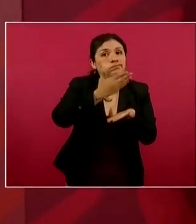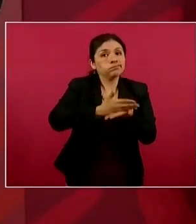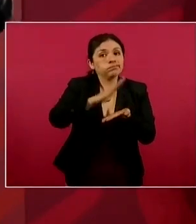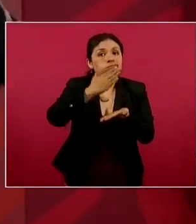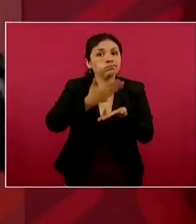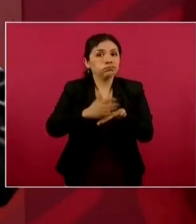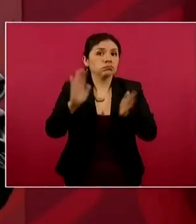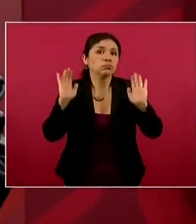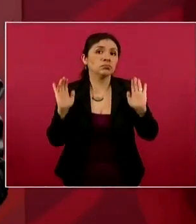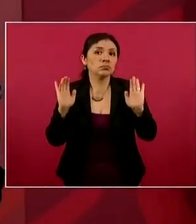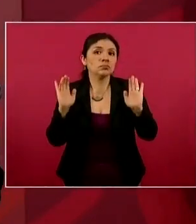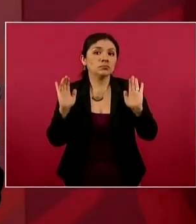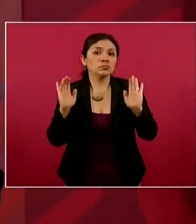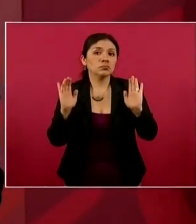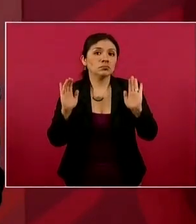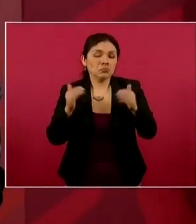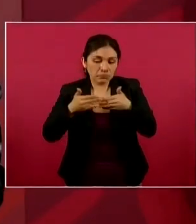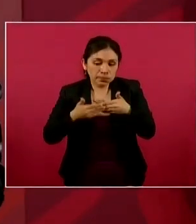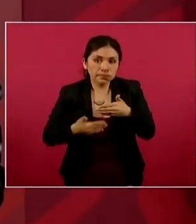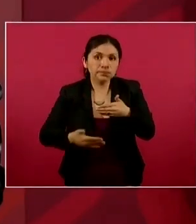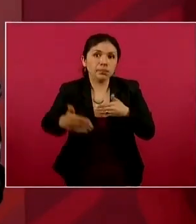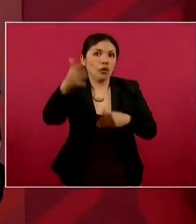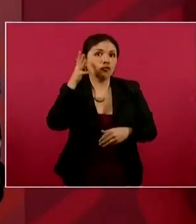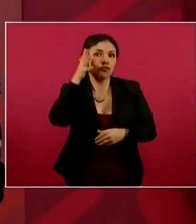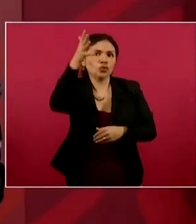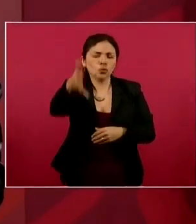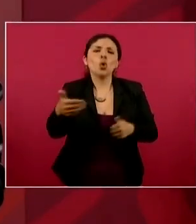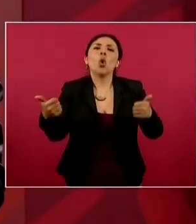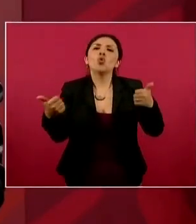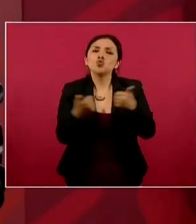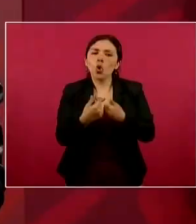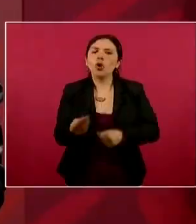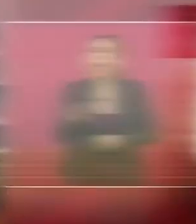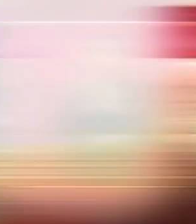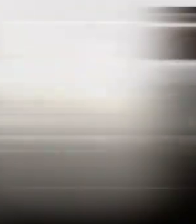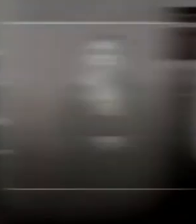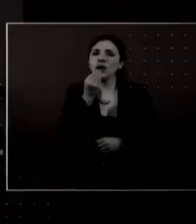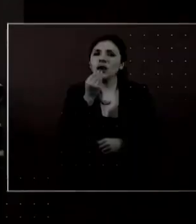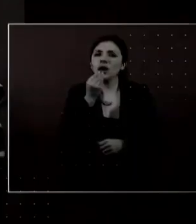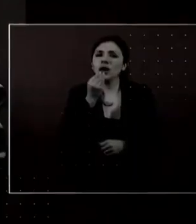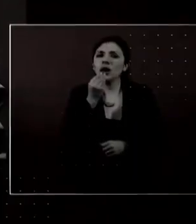hacia adelante con alimentos, o sea.